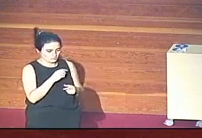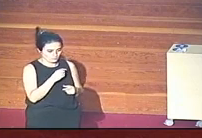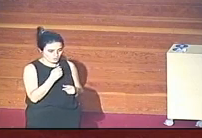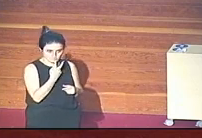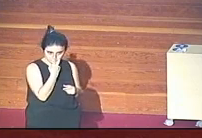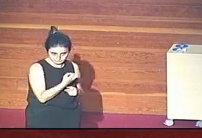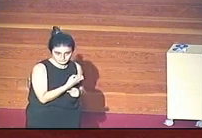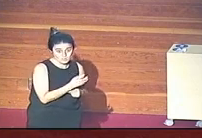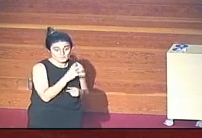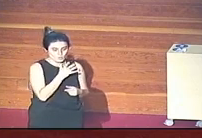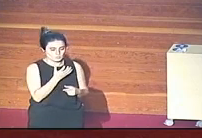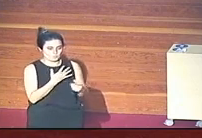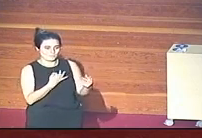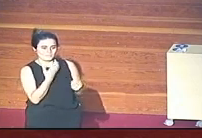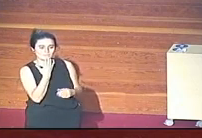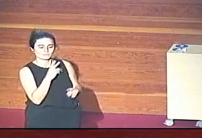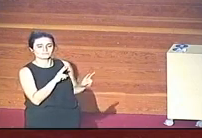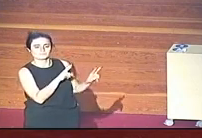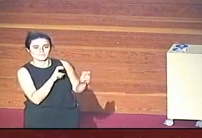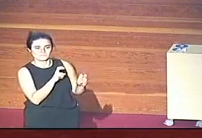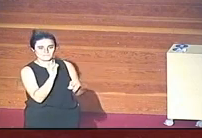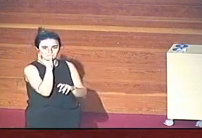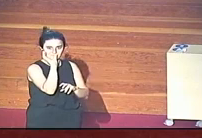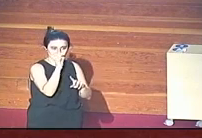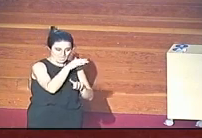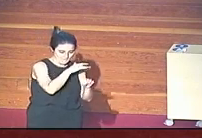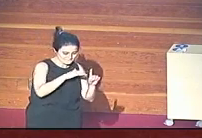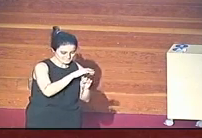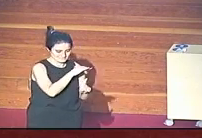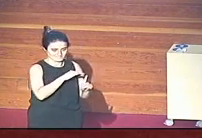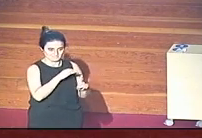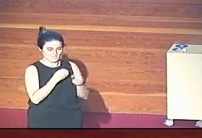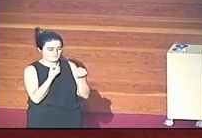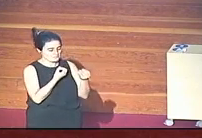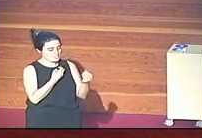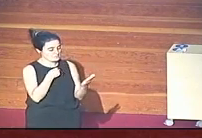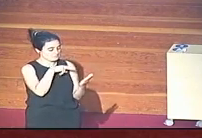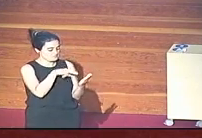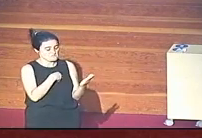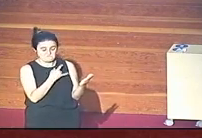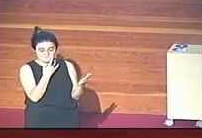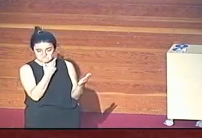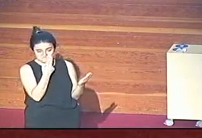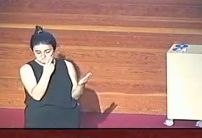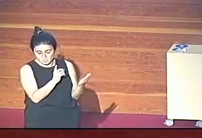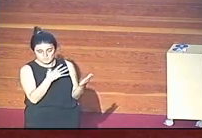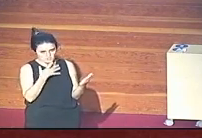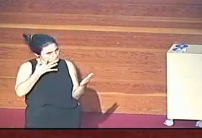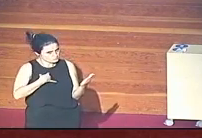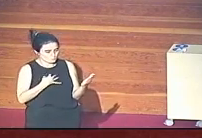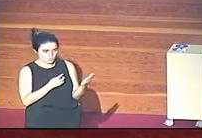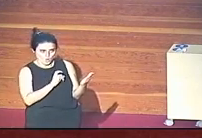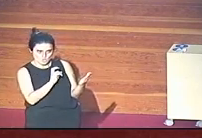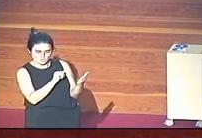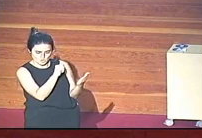aparentemente a lo mejor un tema de información ambiental no nos va a interesar pero bueno se puede enganchar con otra